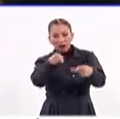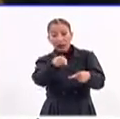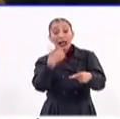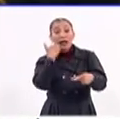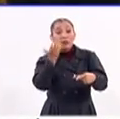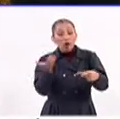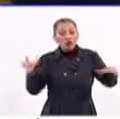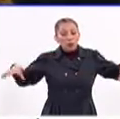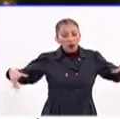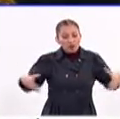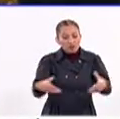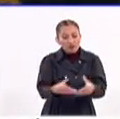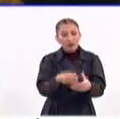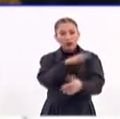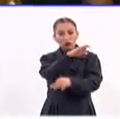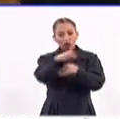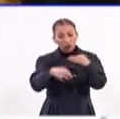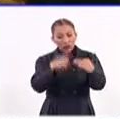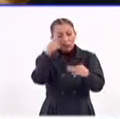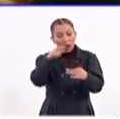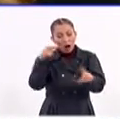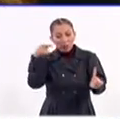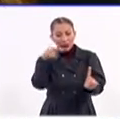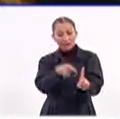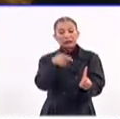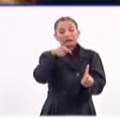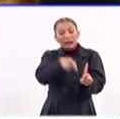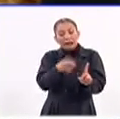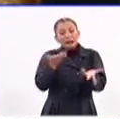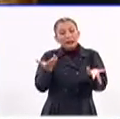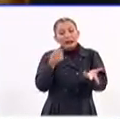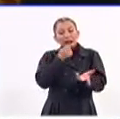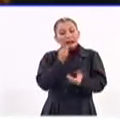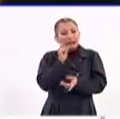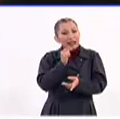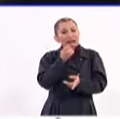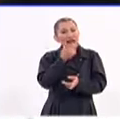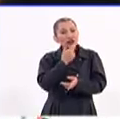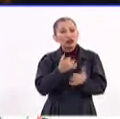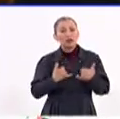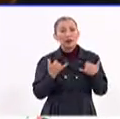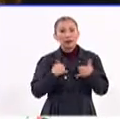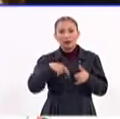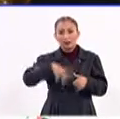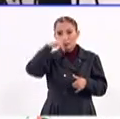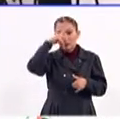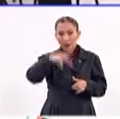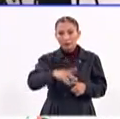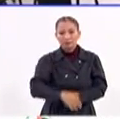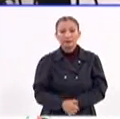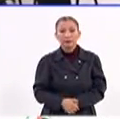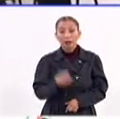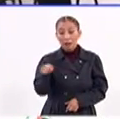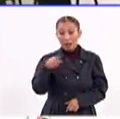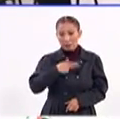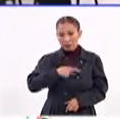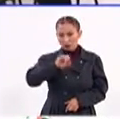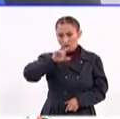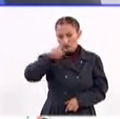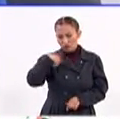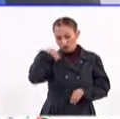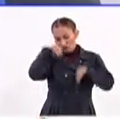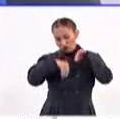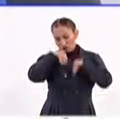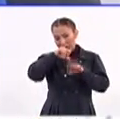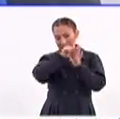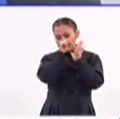lo que busca es consensuar todo esto para un objetivo que son pues las niñas, los niños, los jóvenes de nuestro país. Para los expertos, la